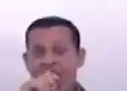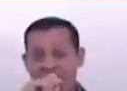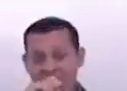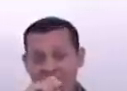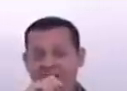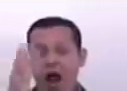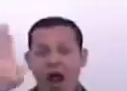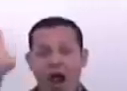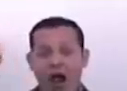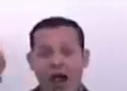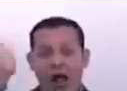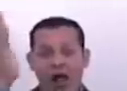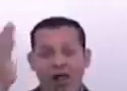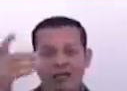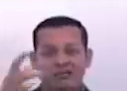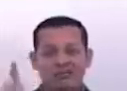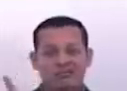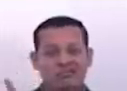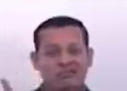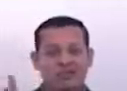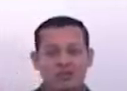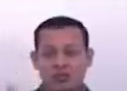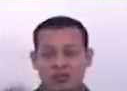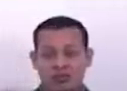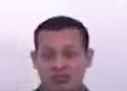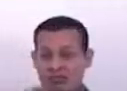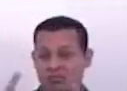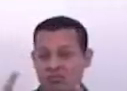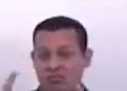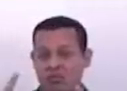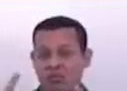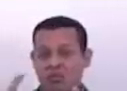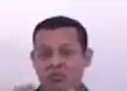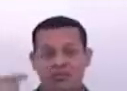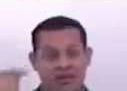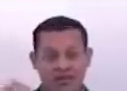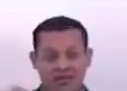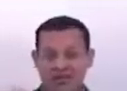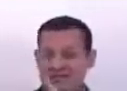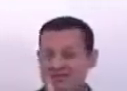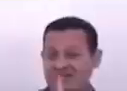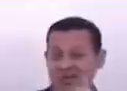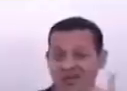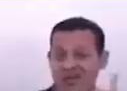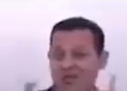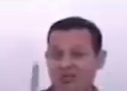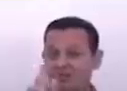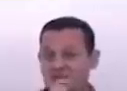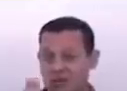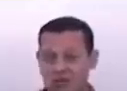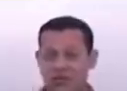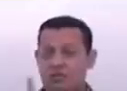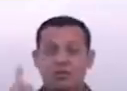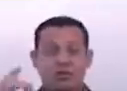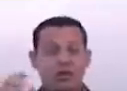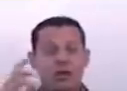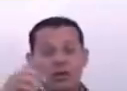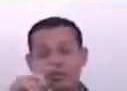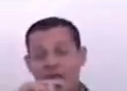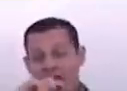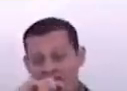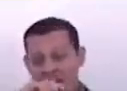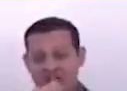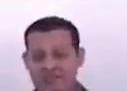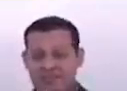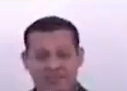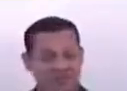de discursos baratos que usa la oposición, esa pseudoizquierda, no, a los pobres que realmente han tenido que pagar